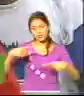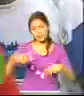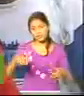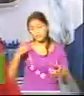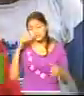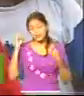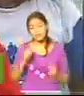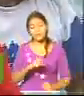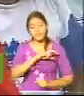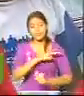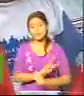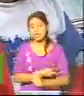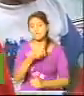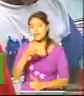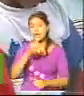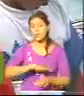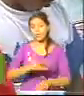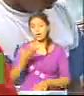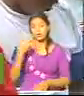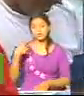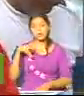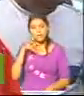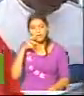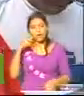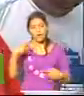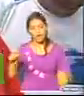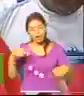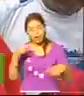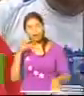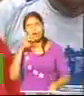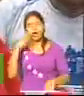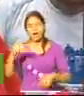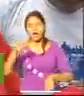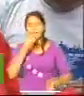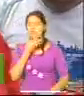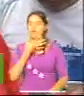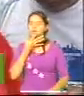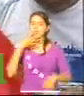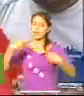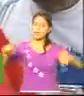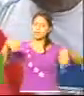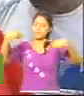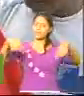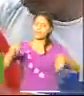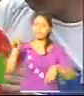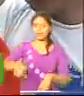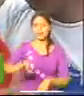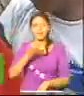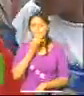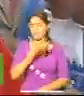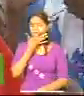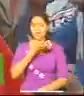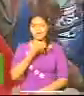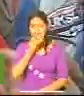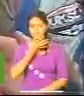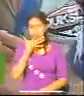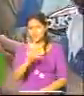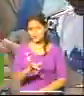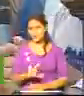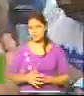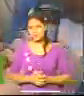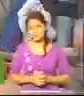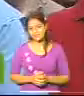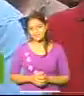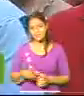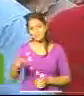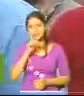es un gran potencial que hay, porque si usted los escuchara, qué bien tocan nuestros niños de nuestra ciudad. Es lo más bello que tenemos, nuestros